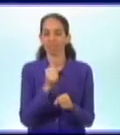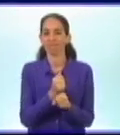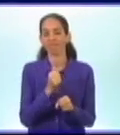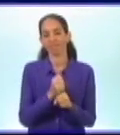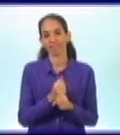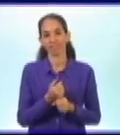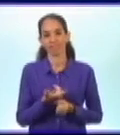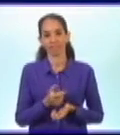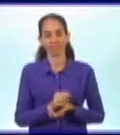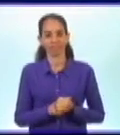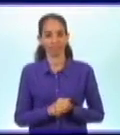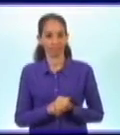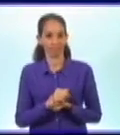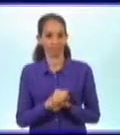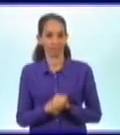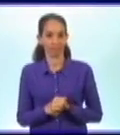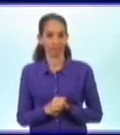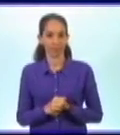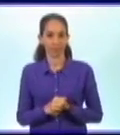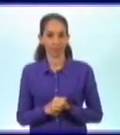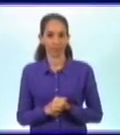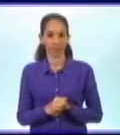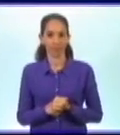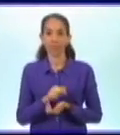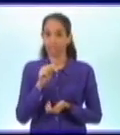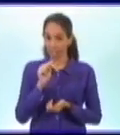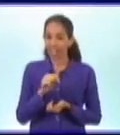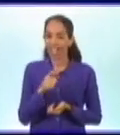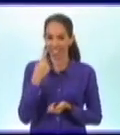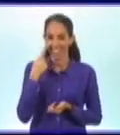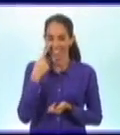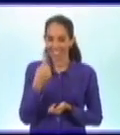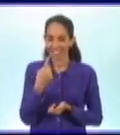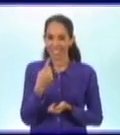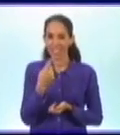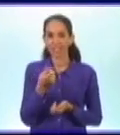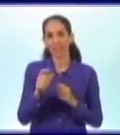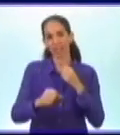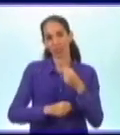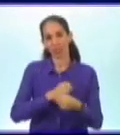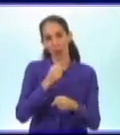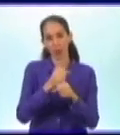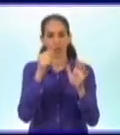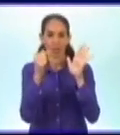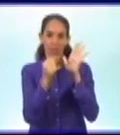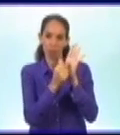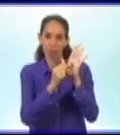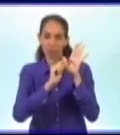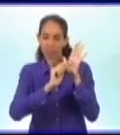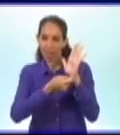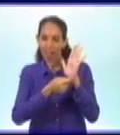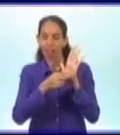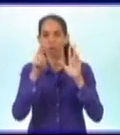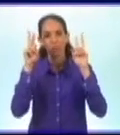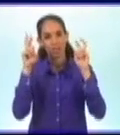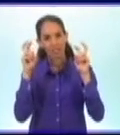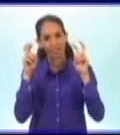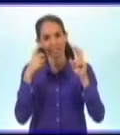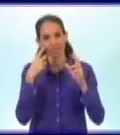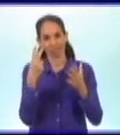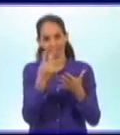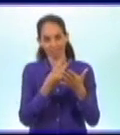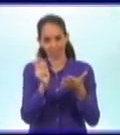este texto. Y seguidamente sí te presentamos los usos de los puntos suspensivos. Te damos un breve tiempo para que anotes